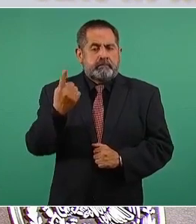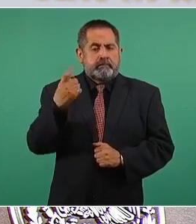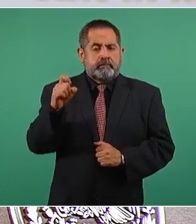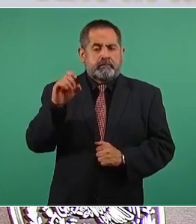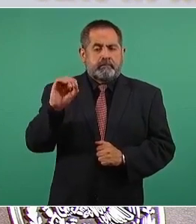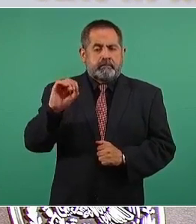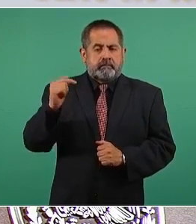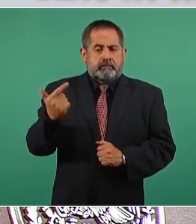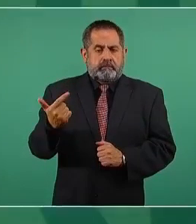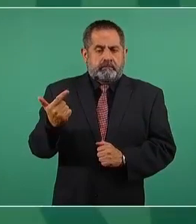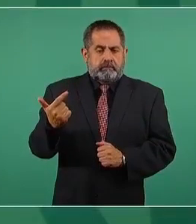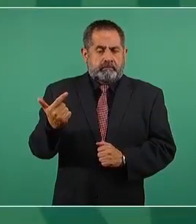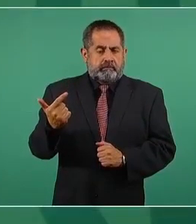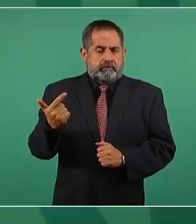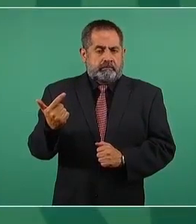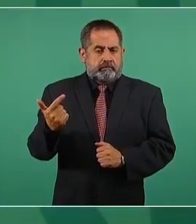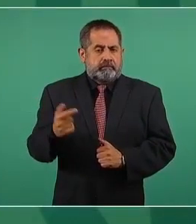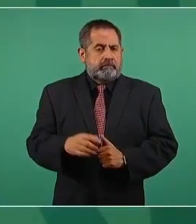107.